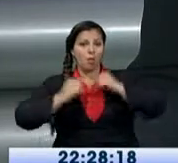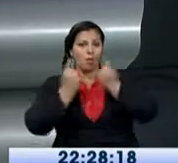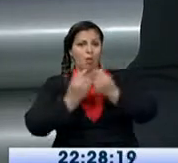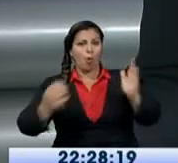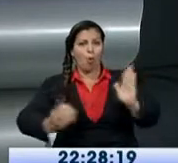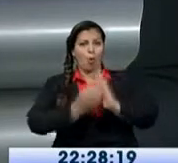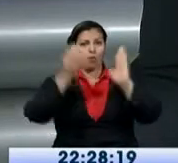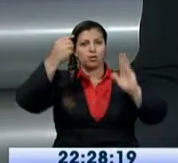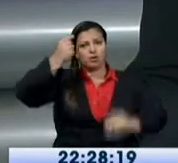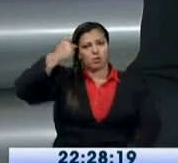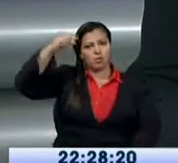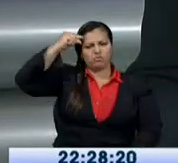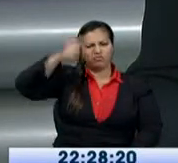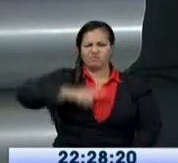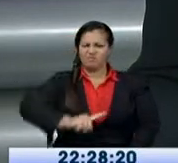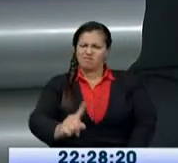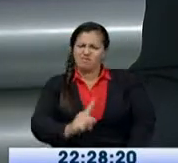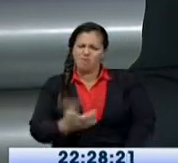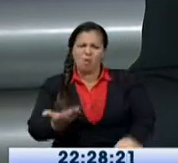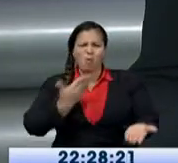hacen viables las nuevas inversiones.